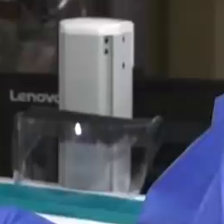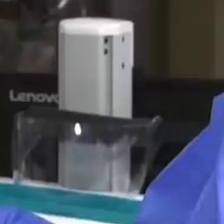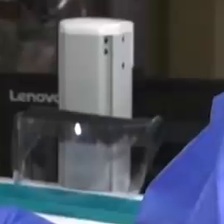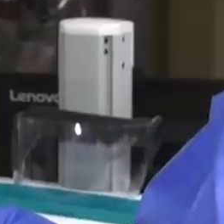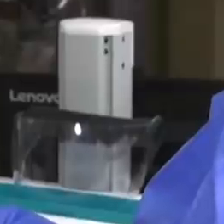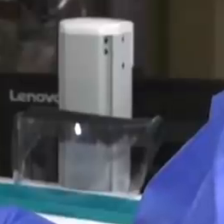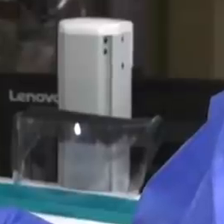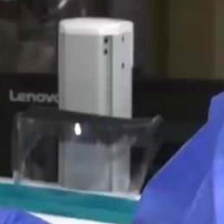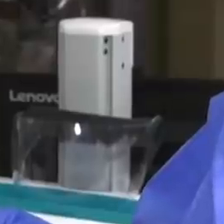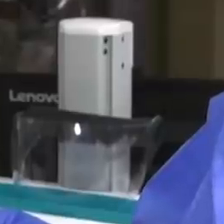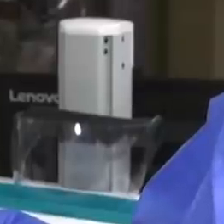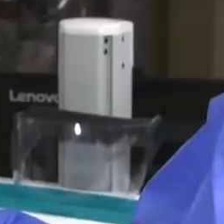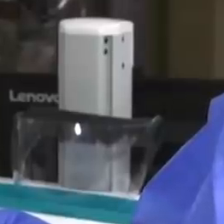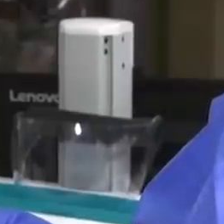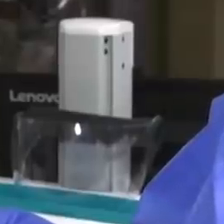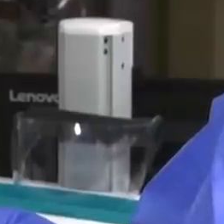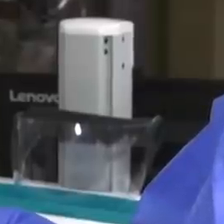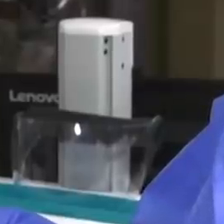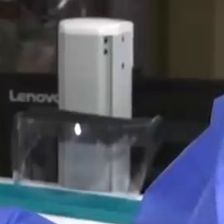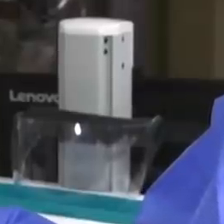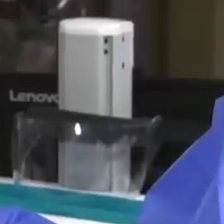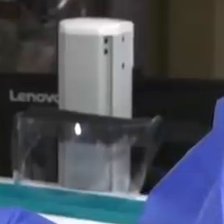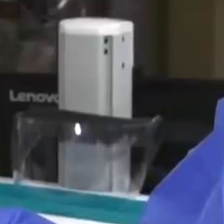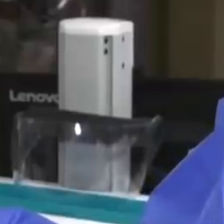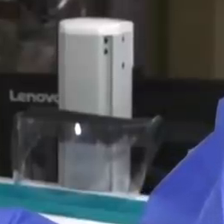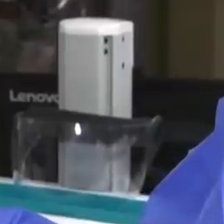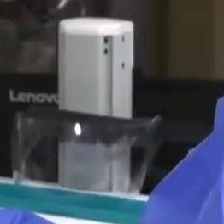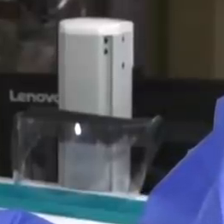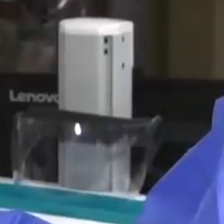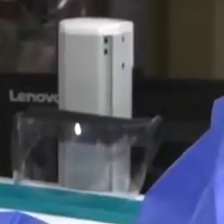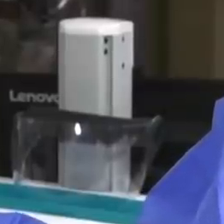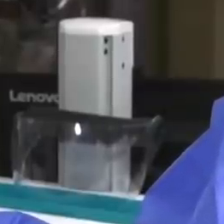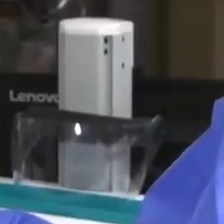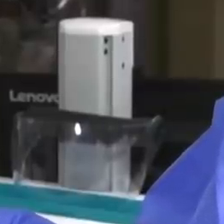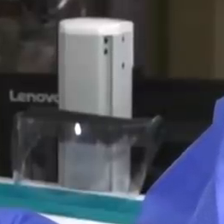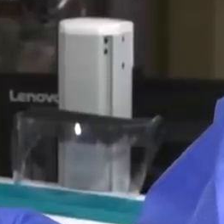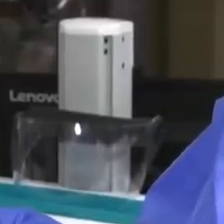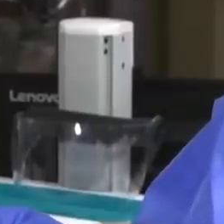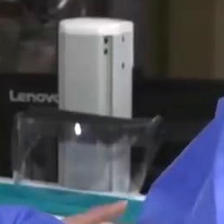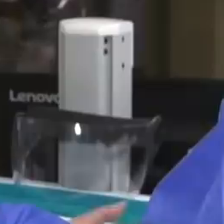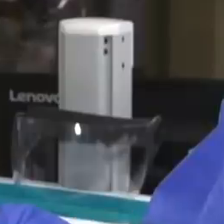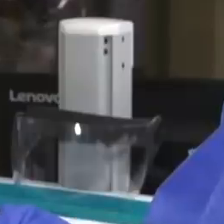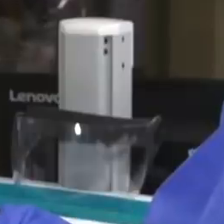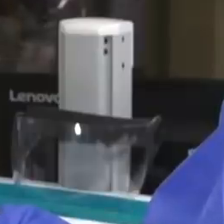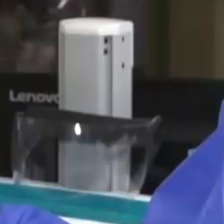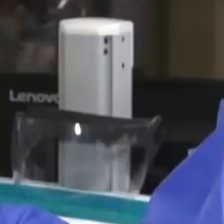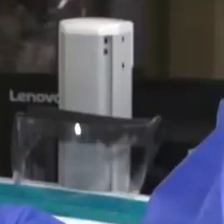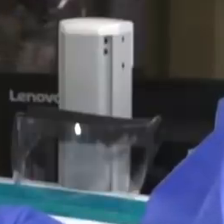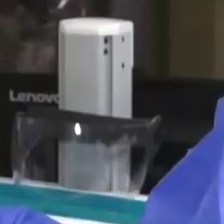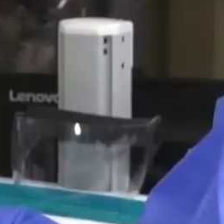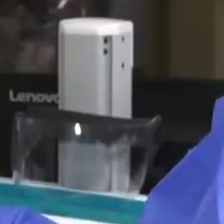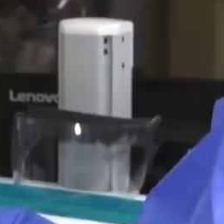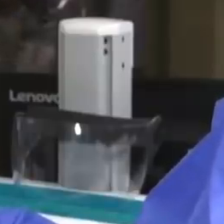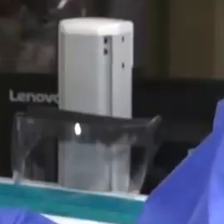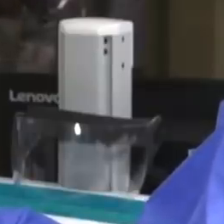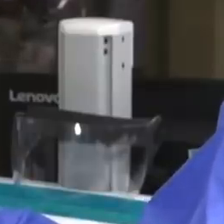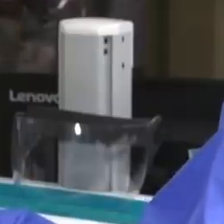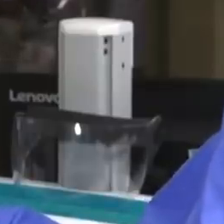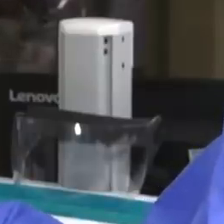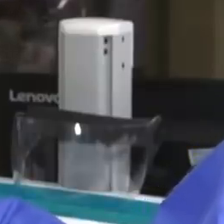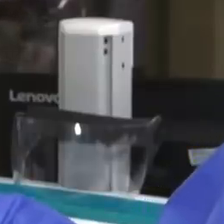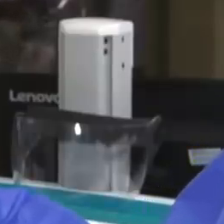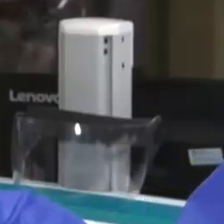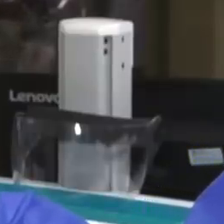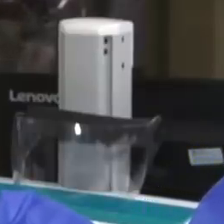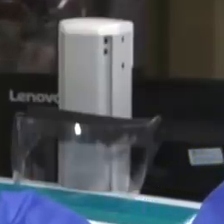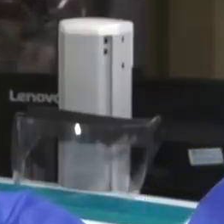medicamentos. Nos tocó aprender a utilizar o reaprender a utilizar medicamentos que ya teníamos como en desuso, porque pues, las